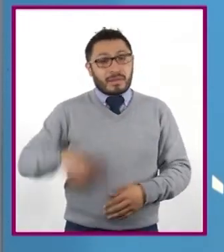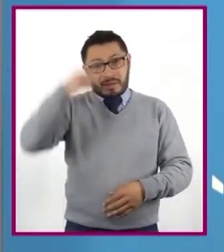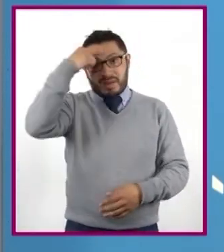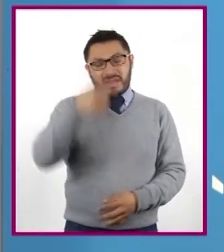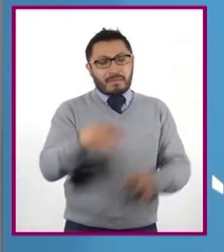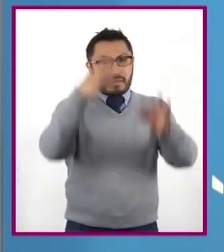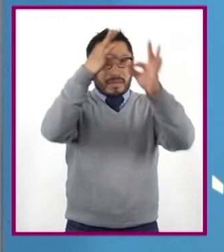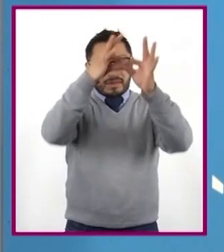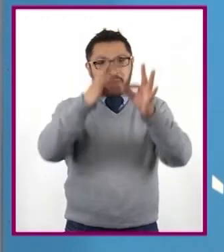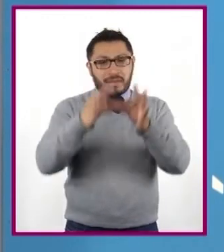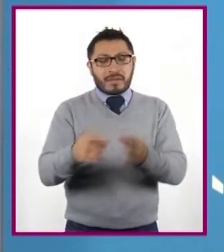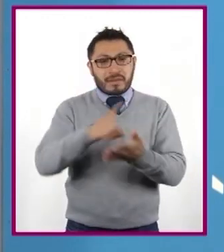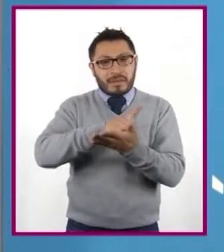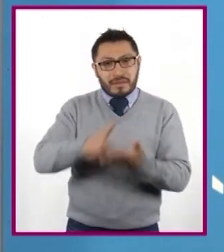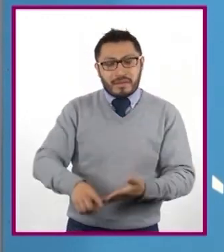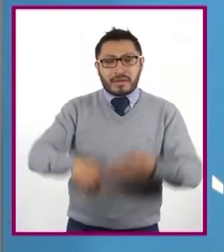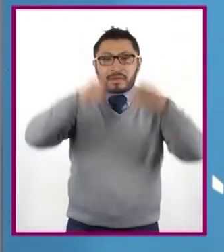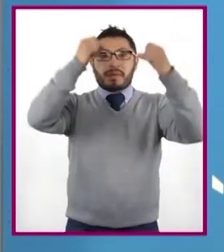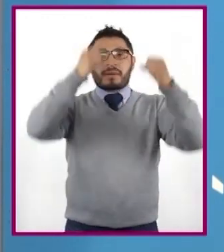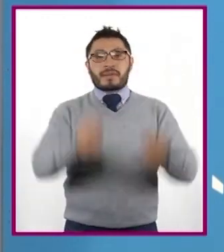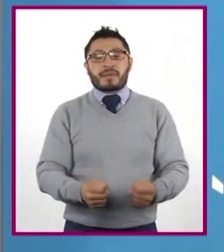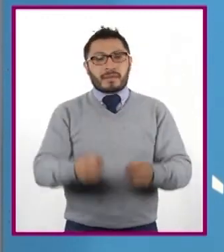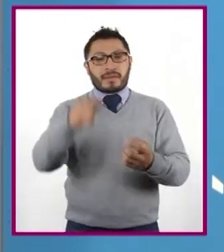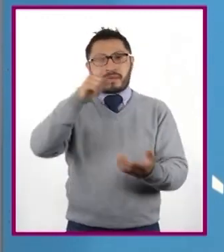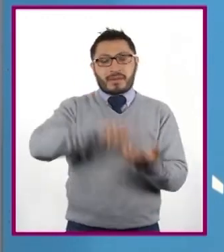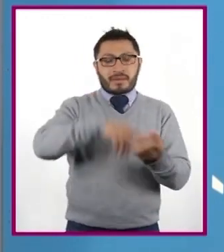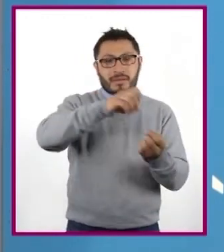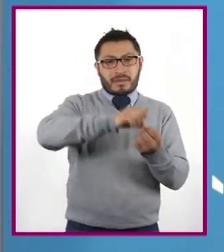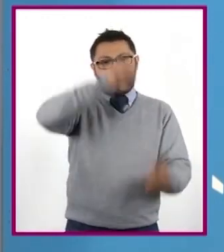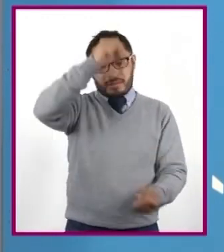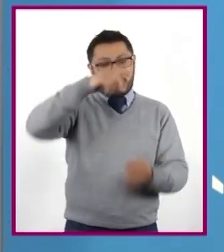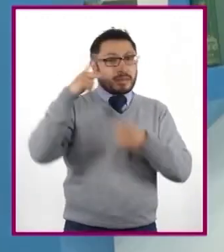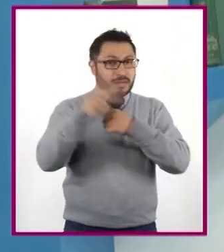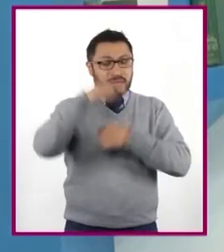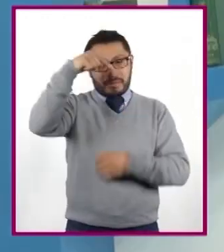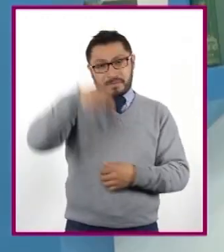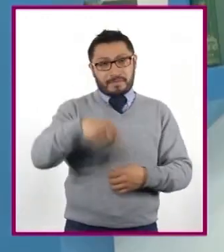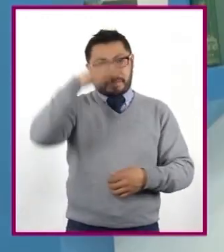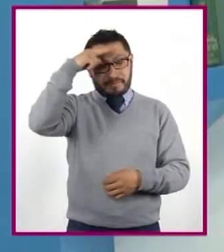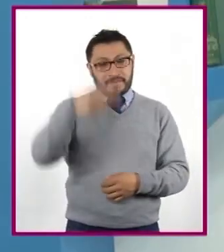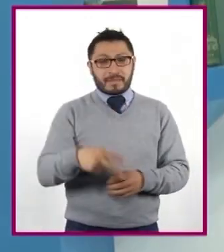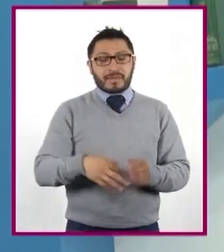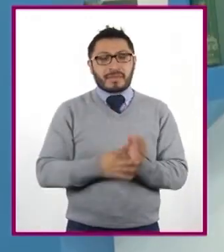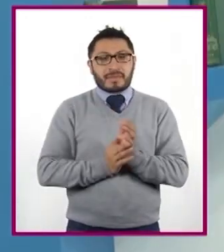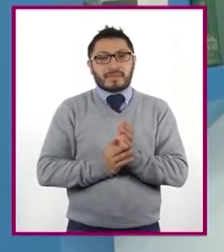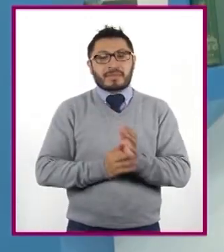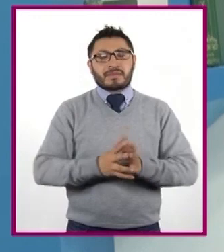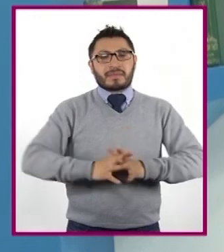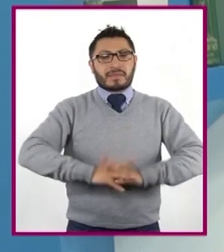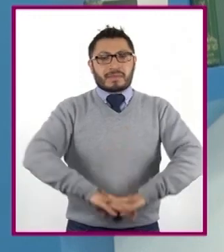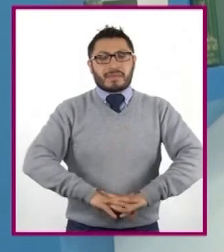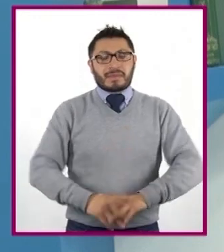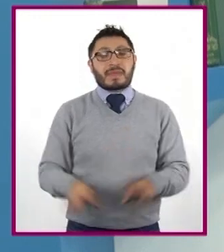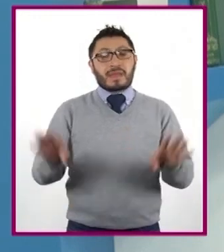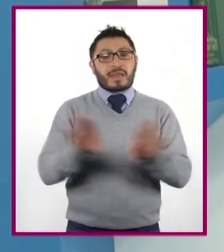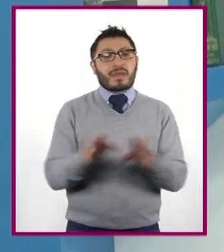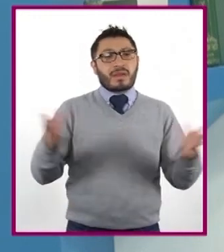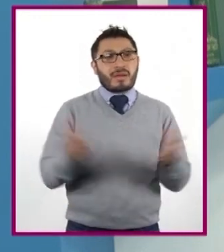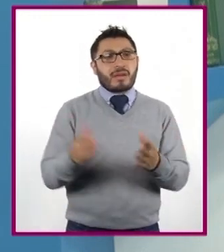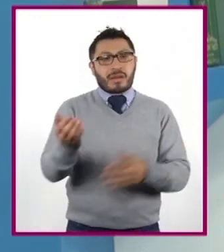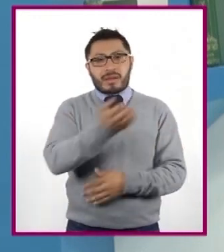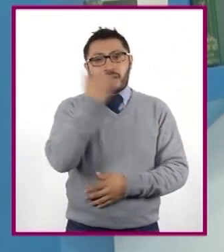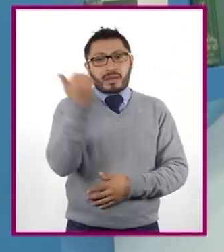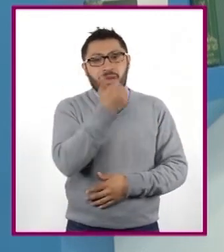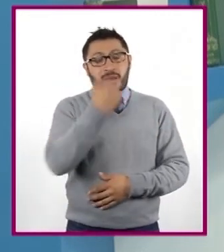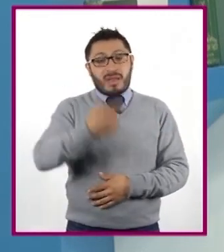cumpla con los derechos que garantiza la Constitución de nuestro país. ¿Cómo pueden hacer las y los estudiantes